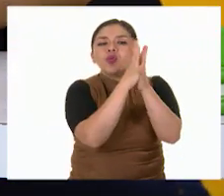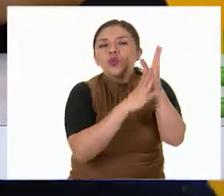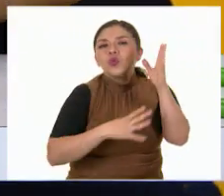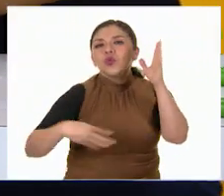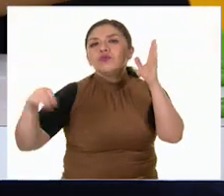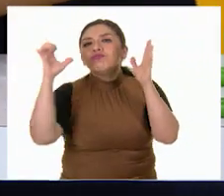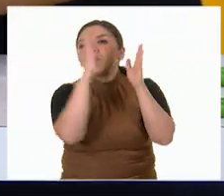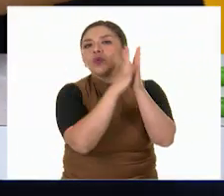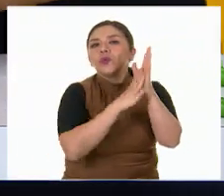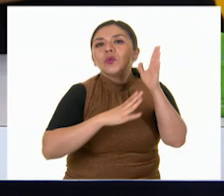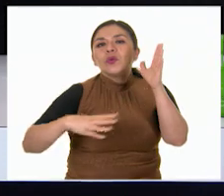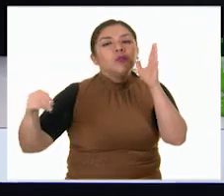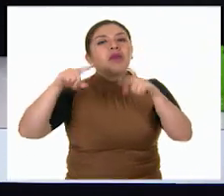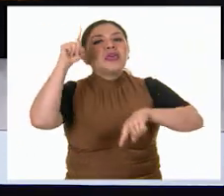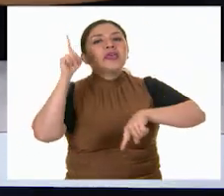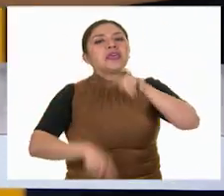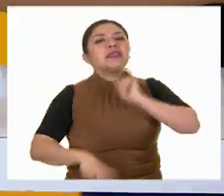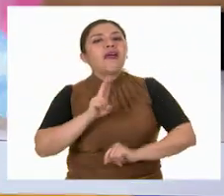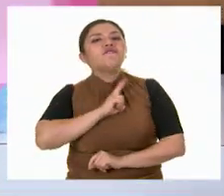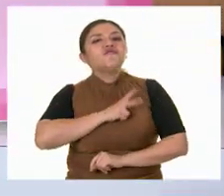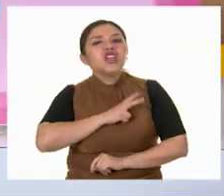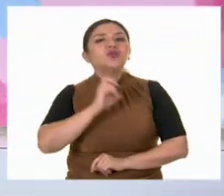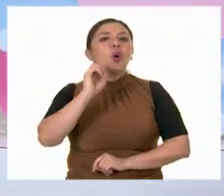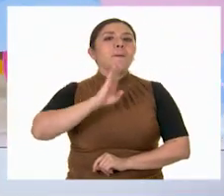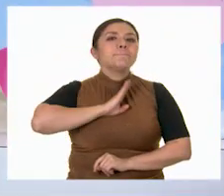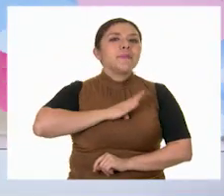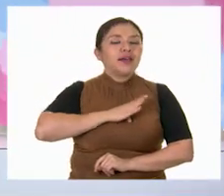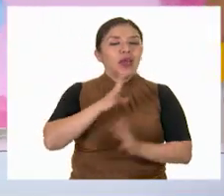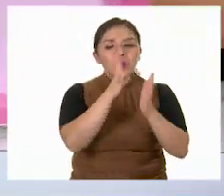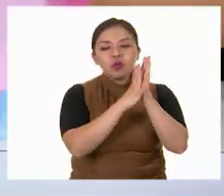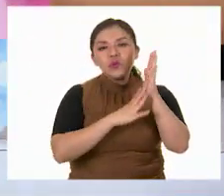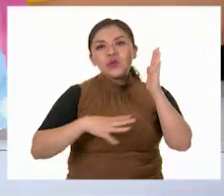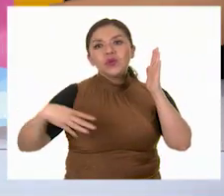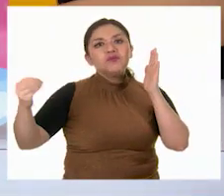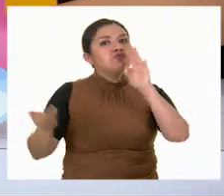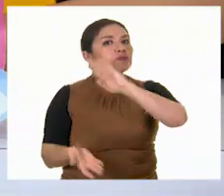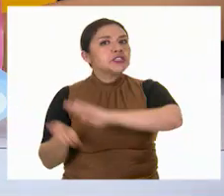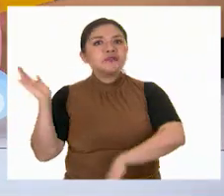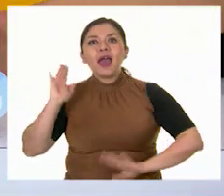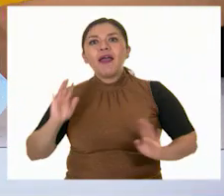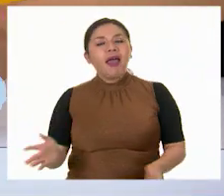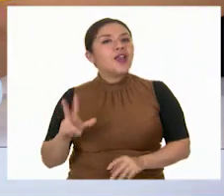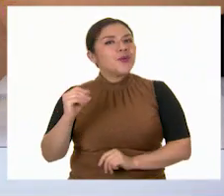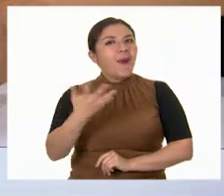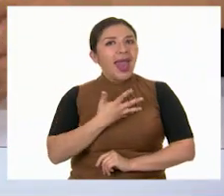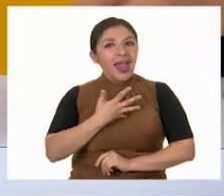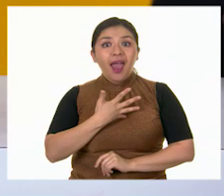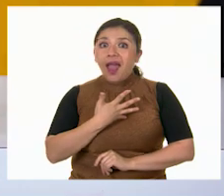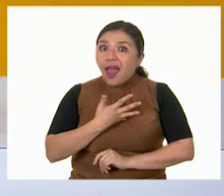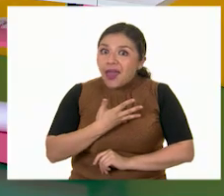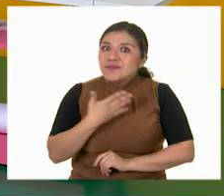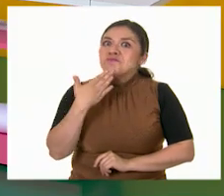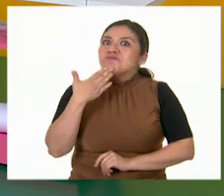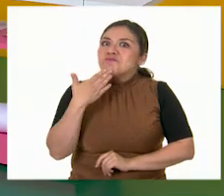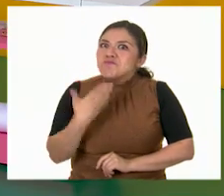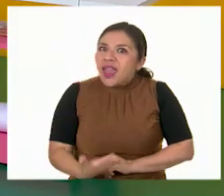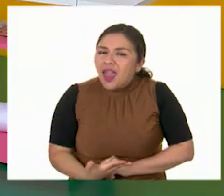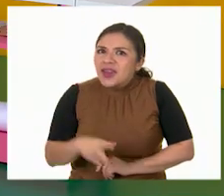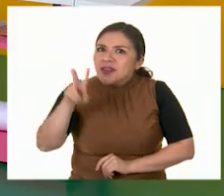jalan, con ayuda del agua, se jala y el virus se va. Perfecto, muy bien.